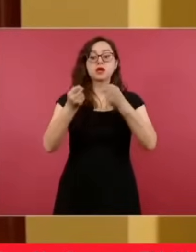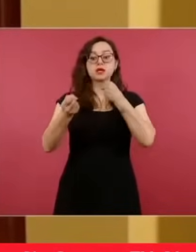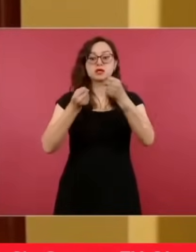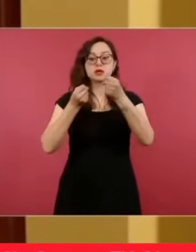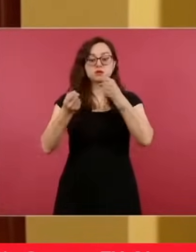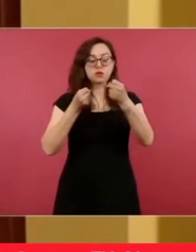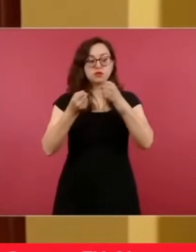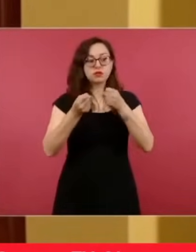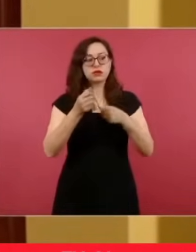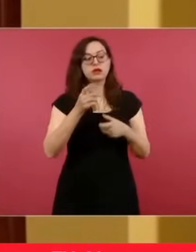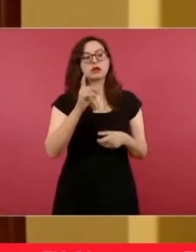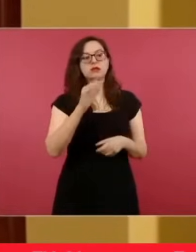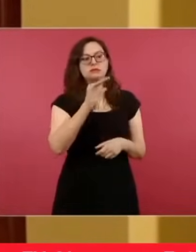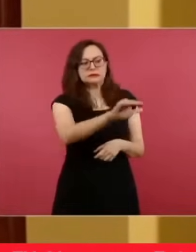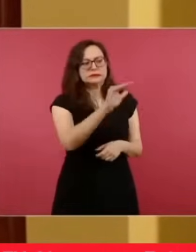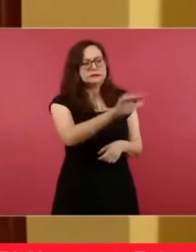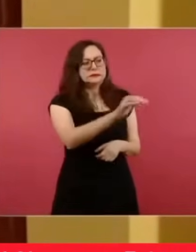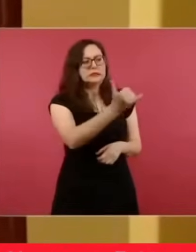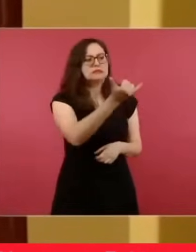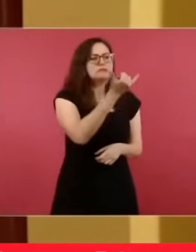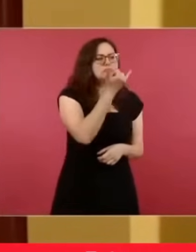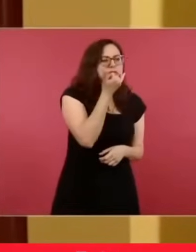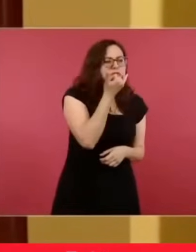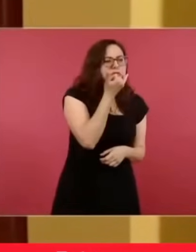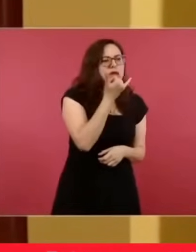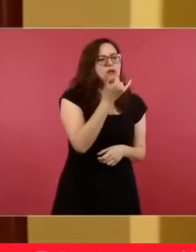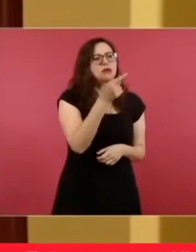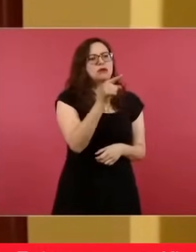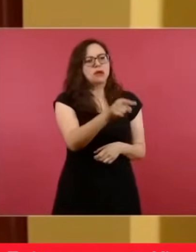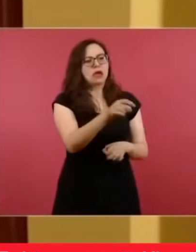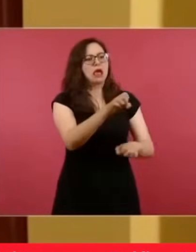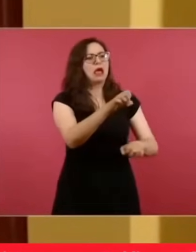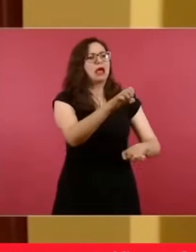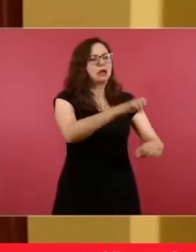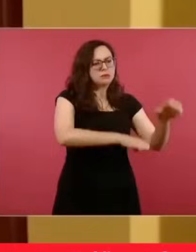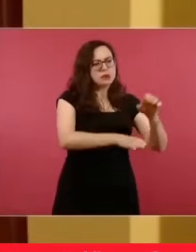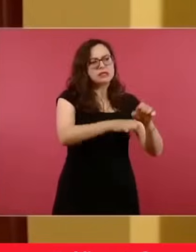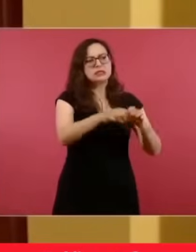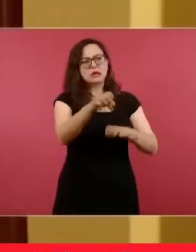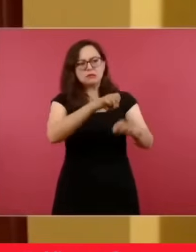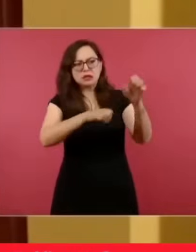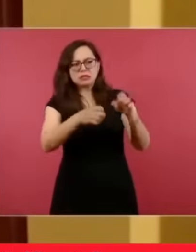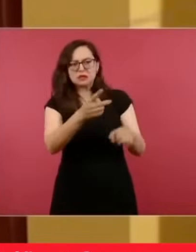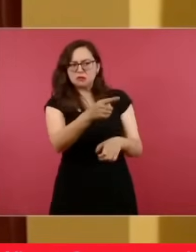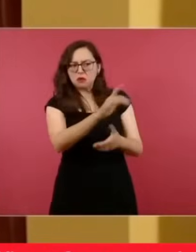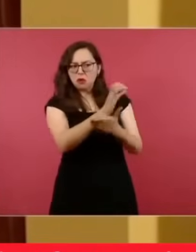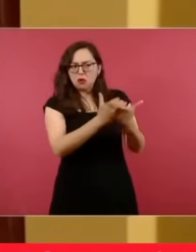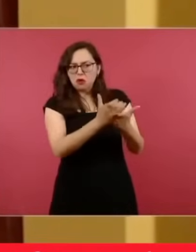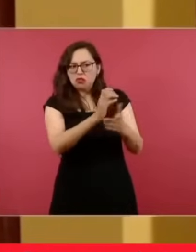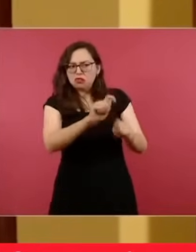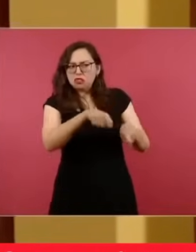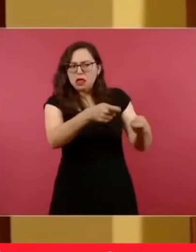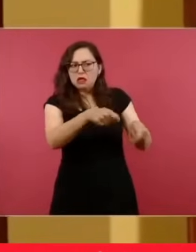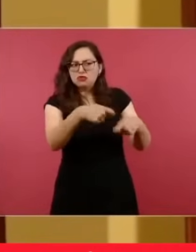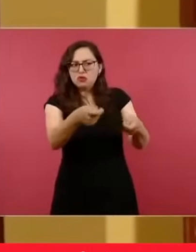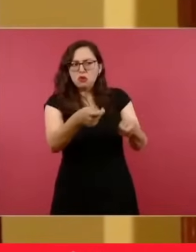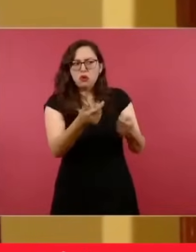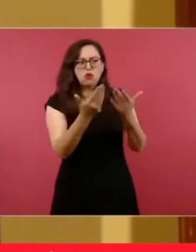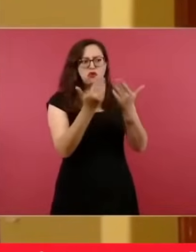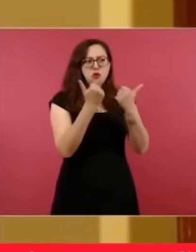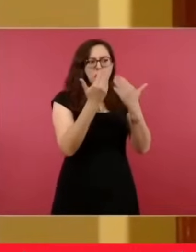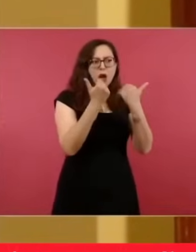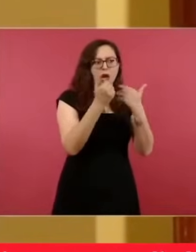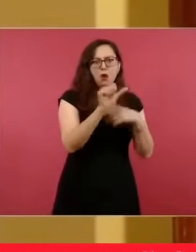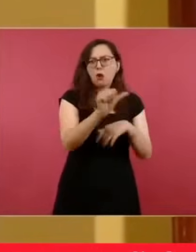las empresas que habían sido relegadas, no la tenía. Nos entregó una denuncia